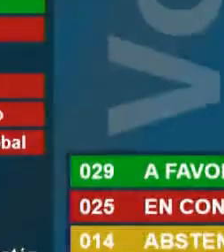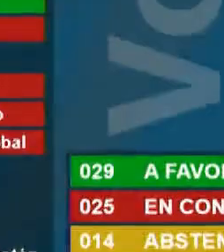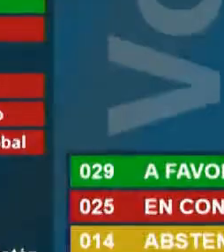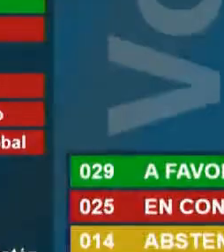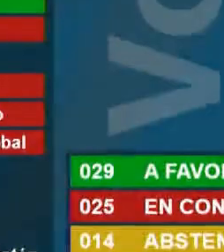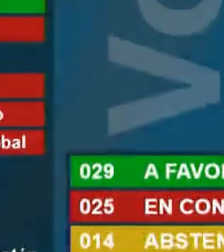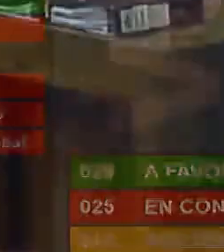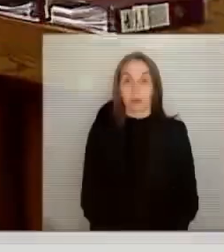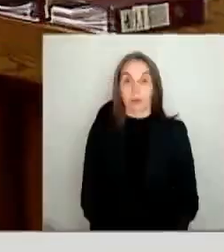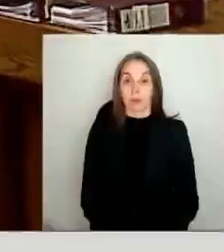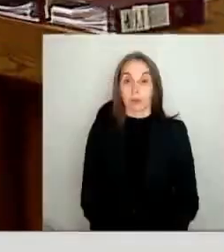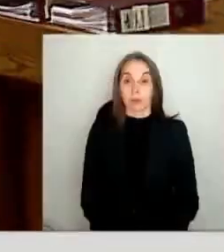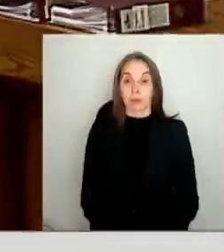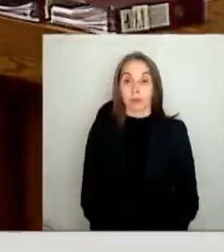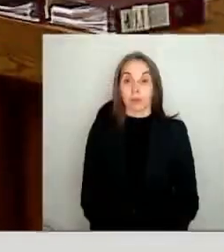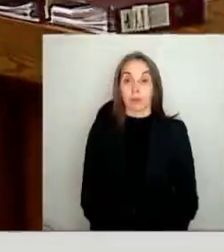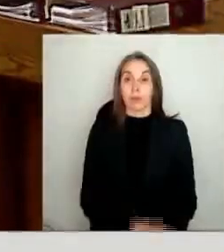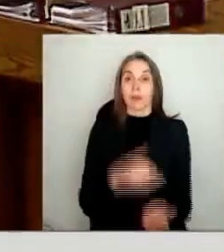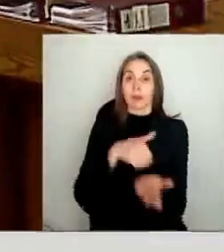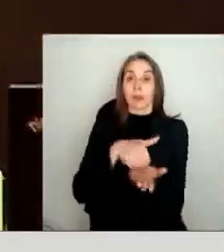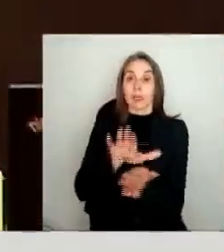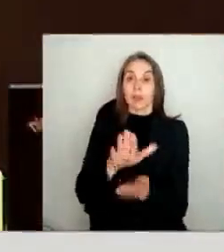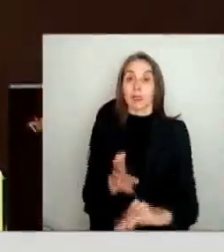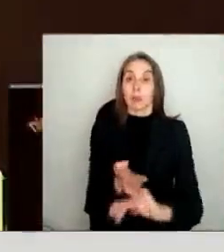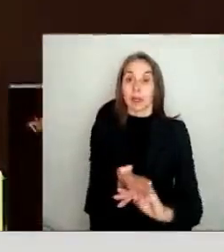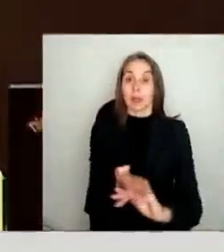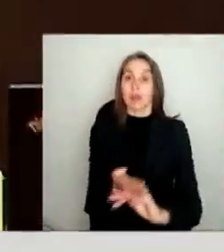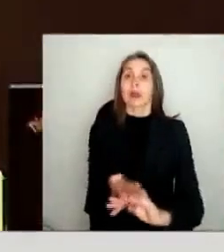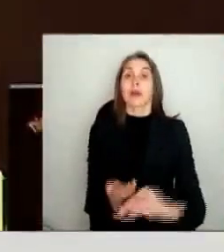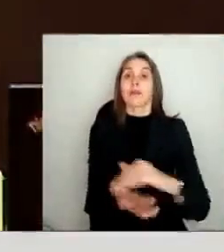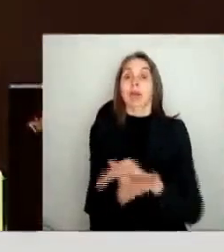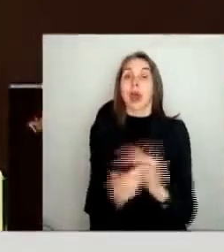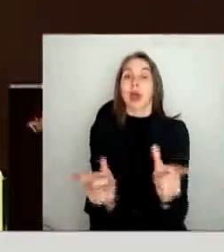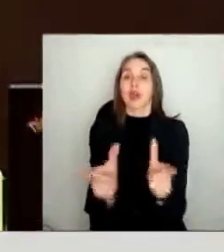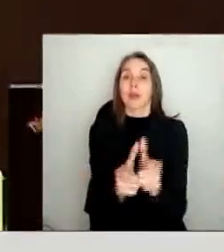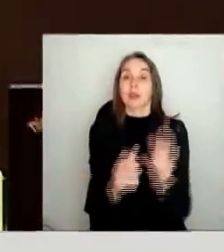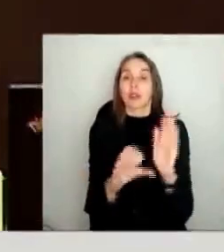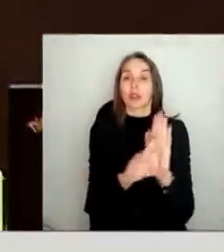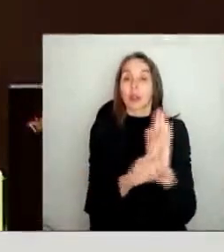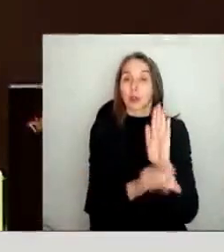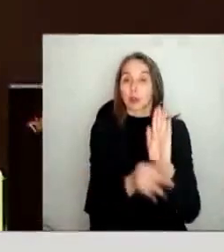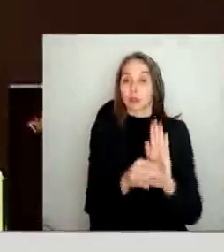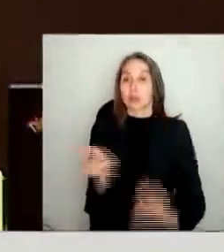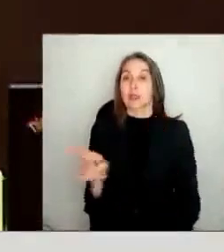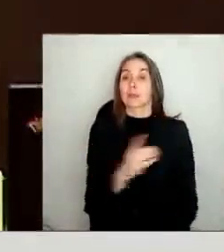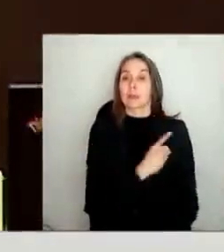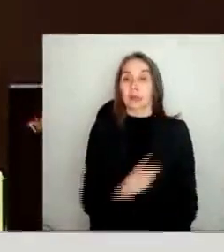abstenciones rechazada la solicitud queda en la comisión de Constitución tiene la palabra el diputado